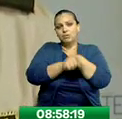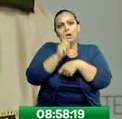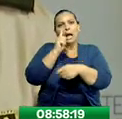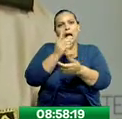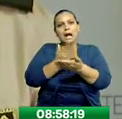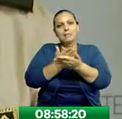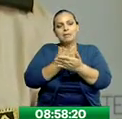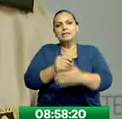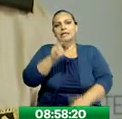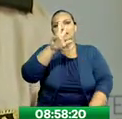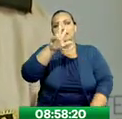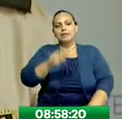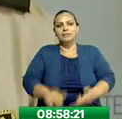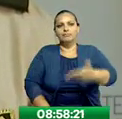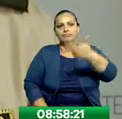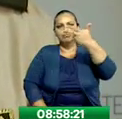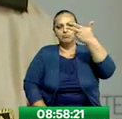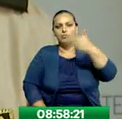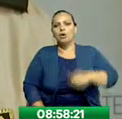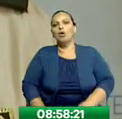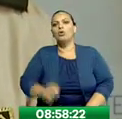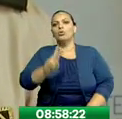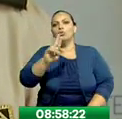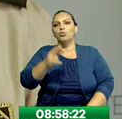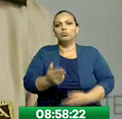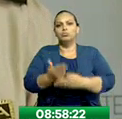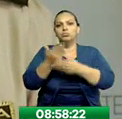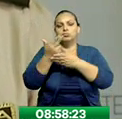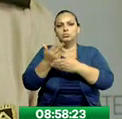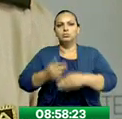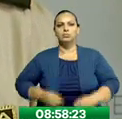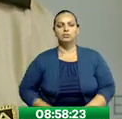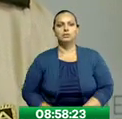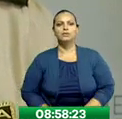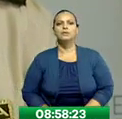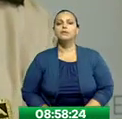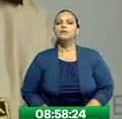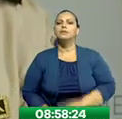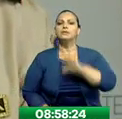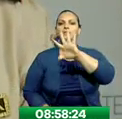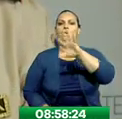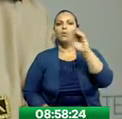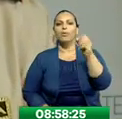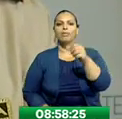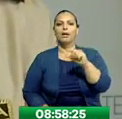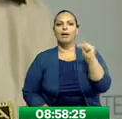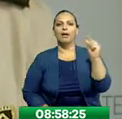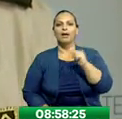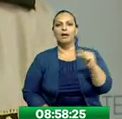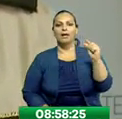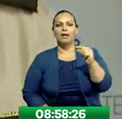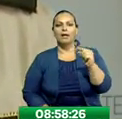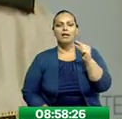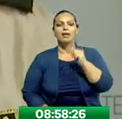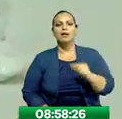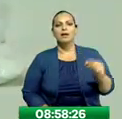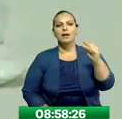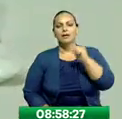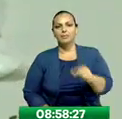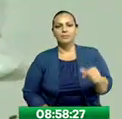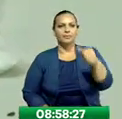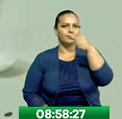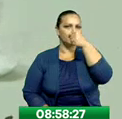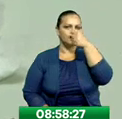tenemos tres armas de fuego, dos revólveres, una cartuchera, 50 gramos de cocaína, 40 gramos de marihuana.